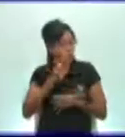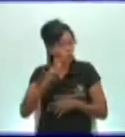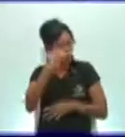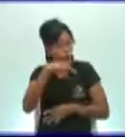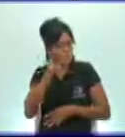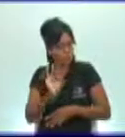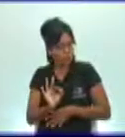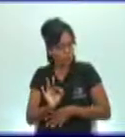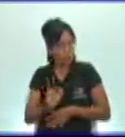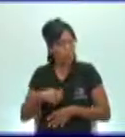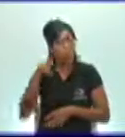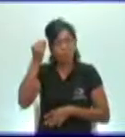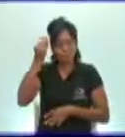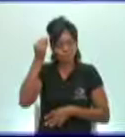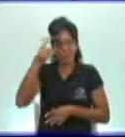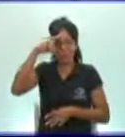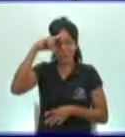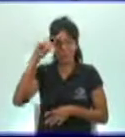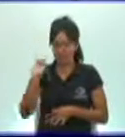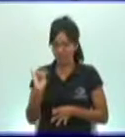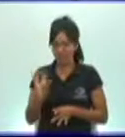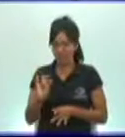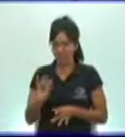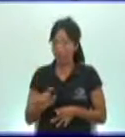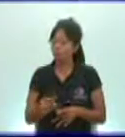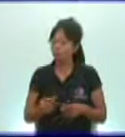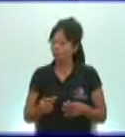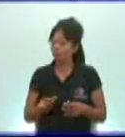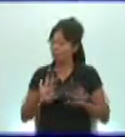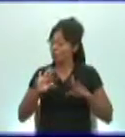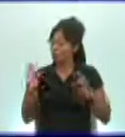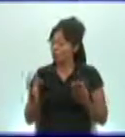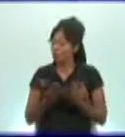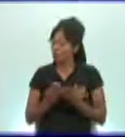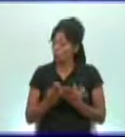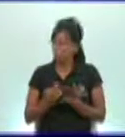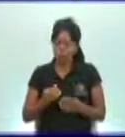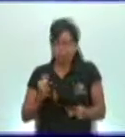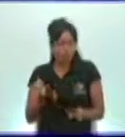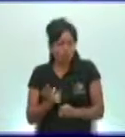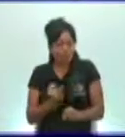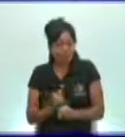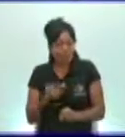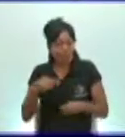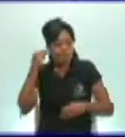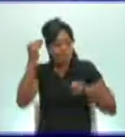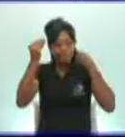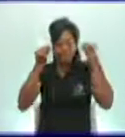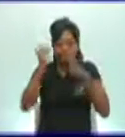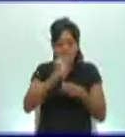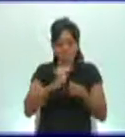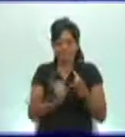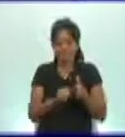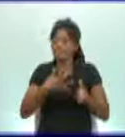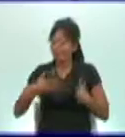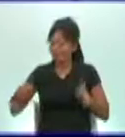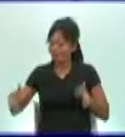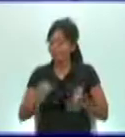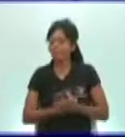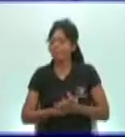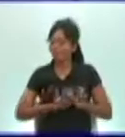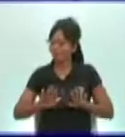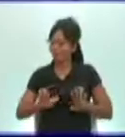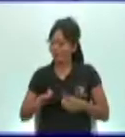sí, porque mucho trabajamos sobre el análisis sintáctico, entonces sí estamos en condiciones de pasar a la